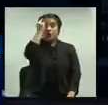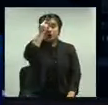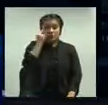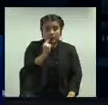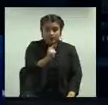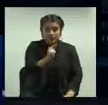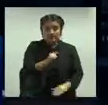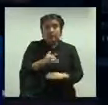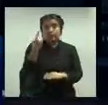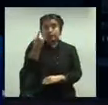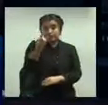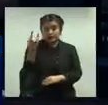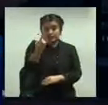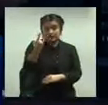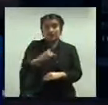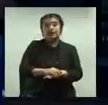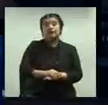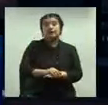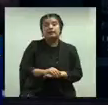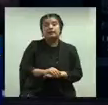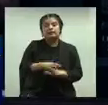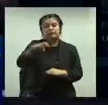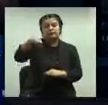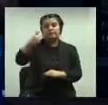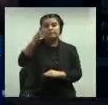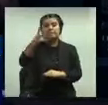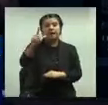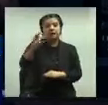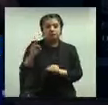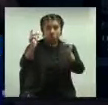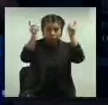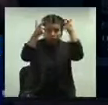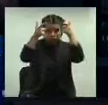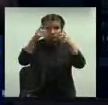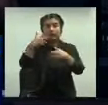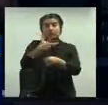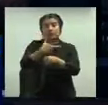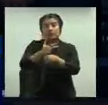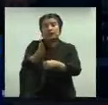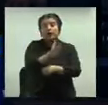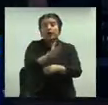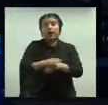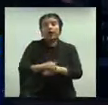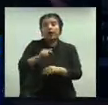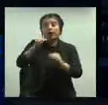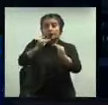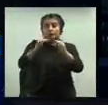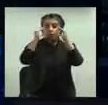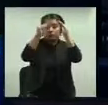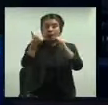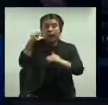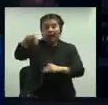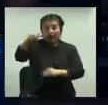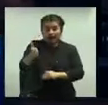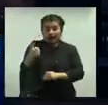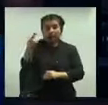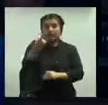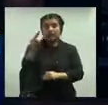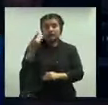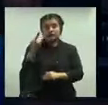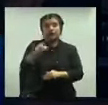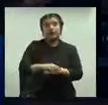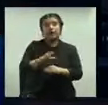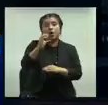Solé, Universidad San Pablo de Guatemala. Magíster Ana Mercedes Palma, Universidad